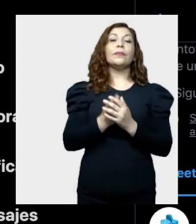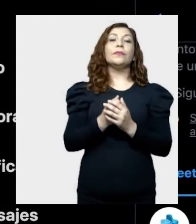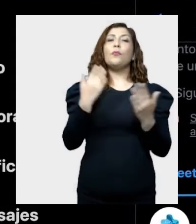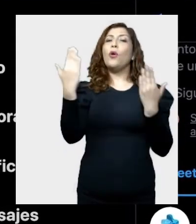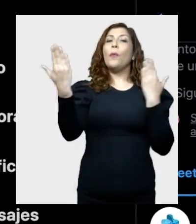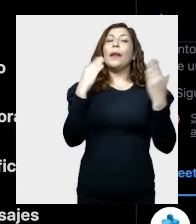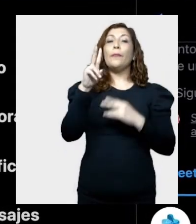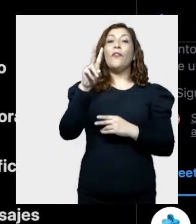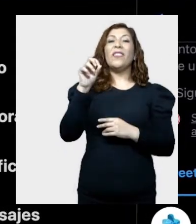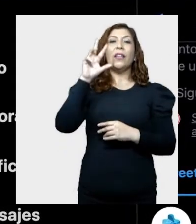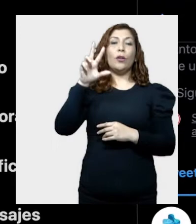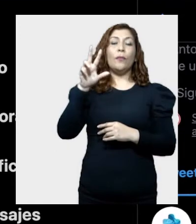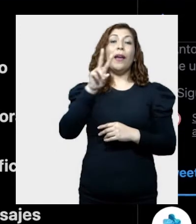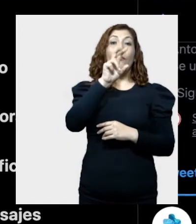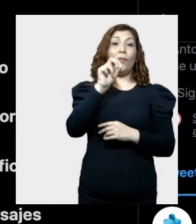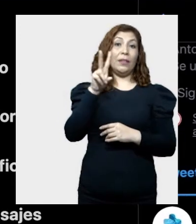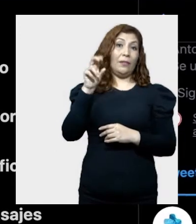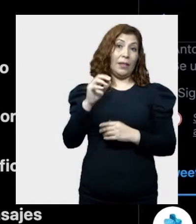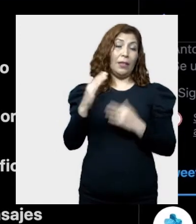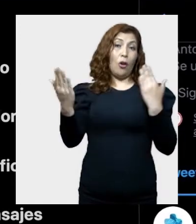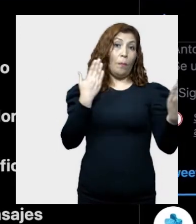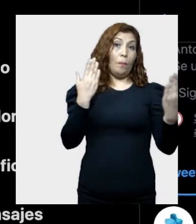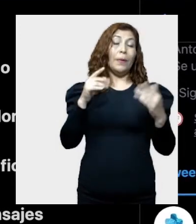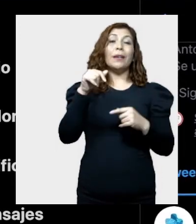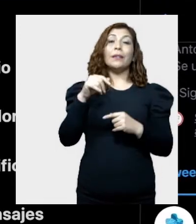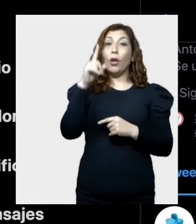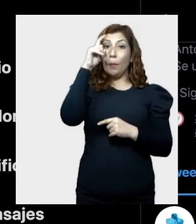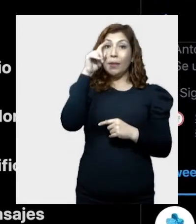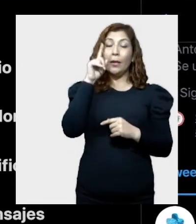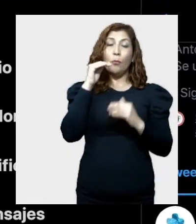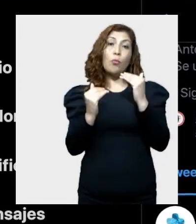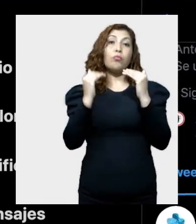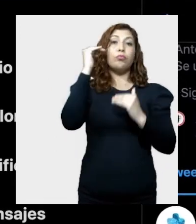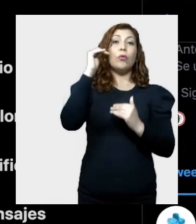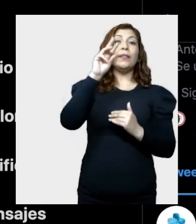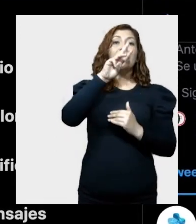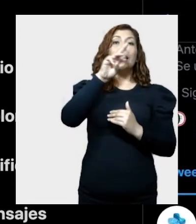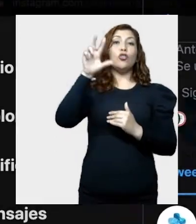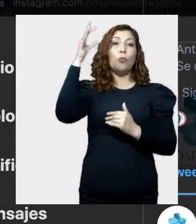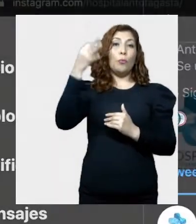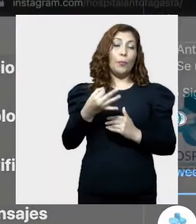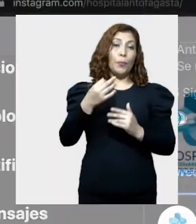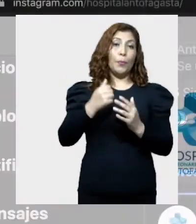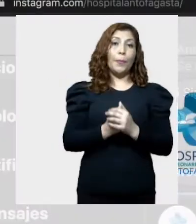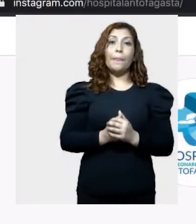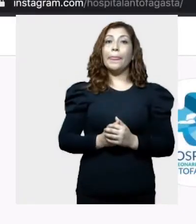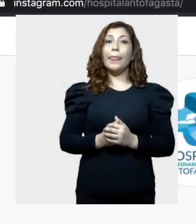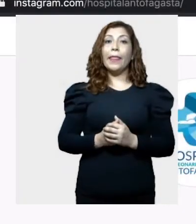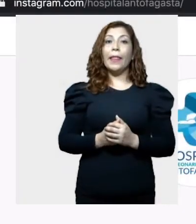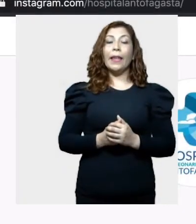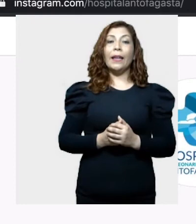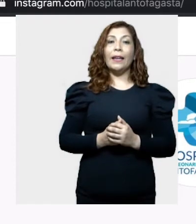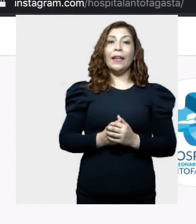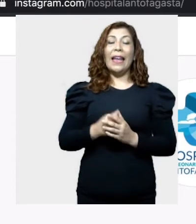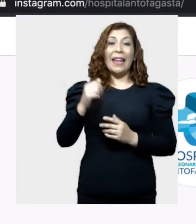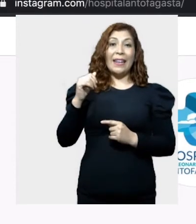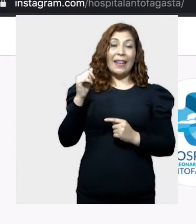comparar el 2019 con 2020, esta unidad logró un crecimiento del 38% en su fanpage